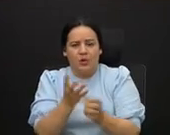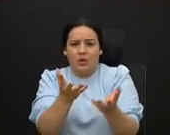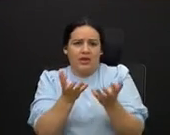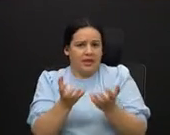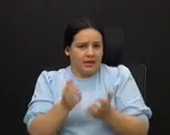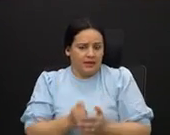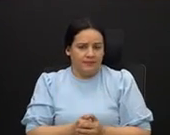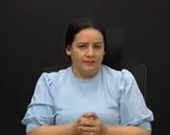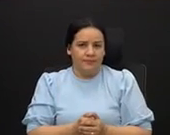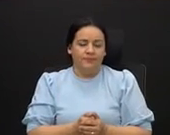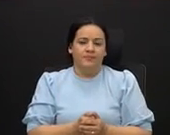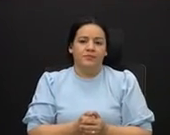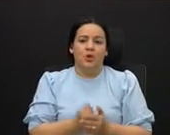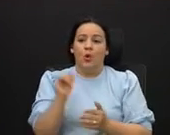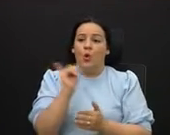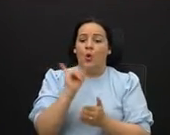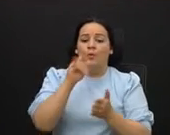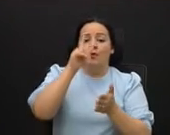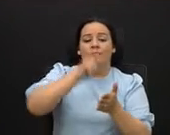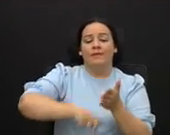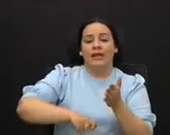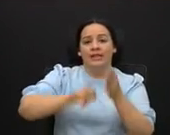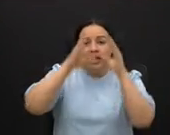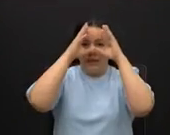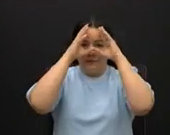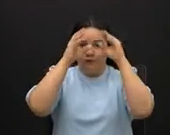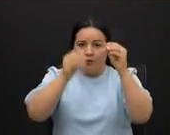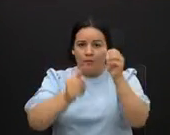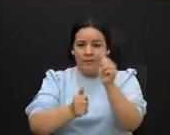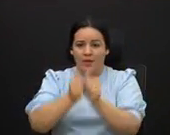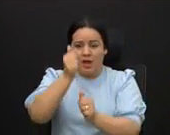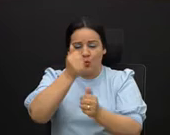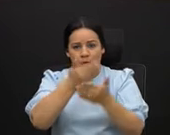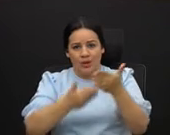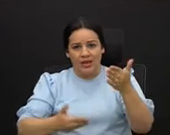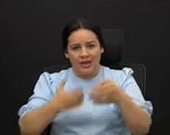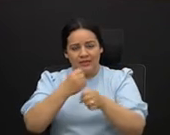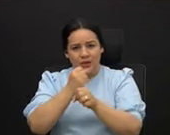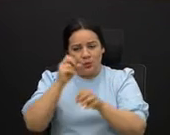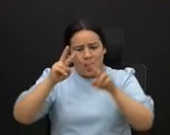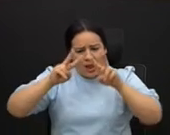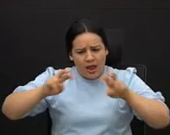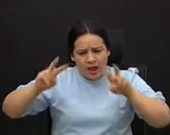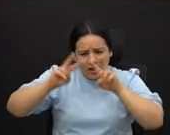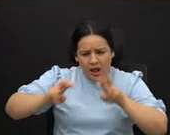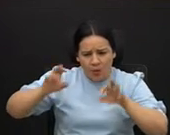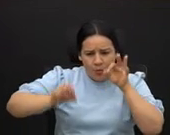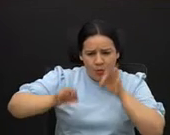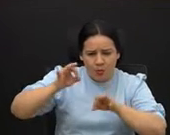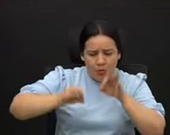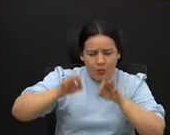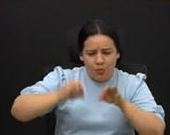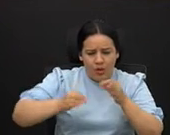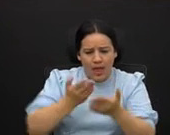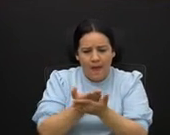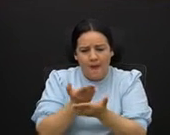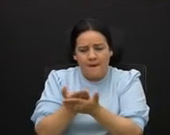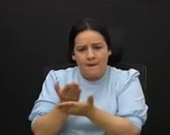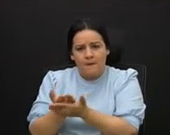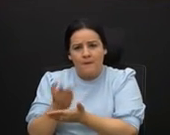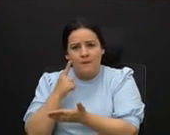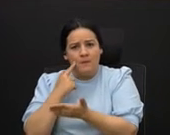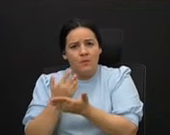Como firmante del informe de mayoría, realizando un análisis jurídico de la prueba documental